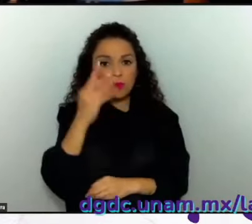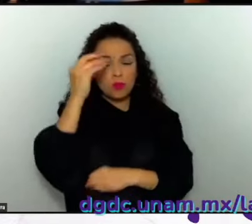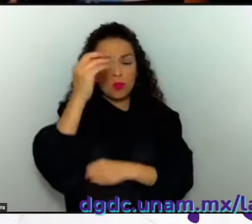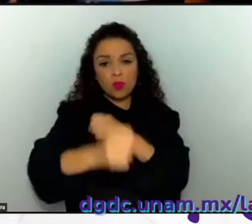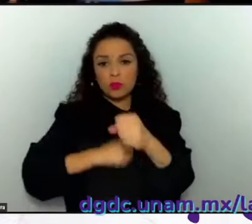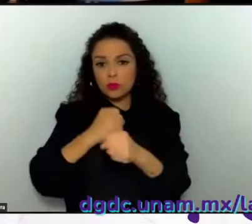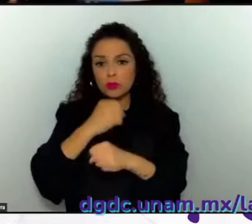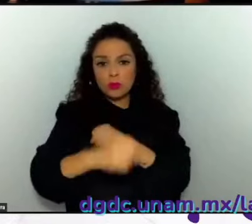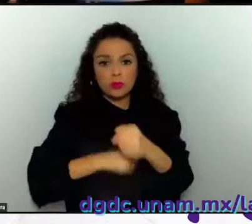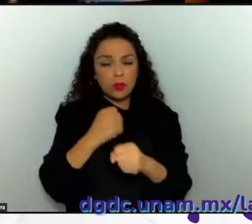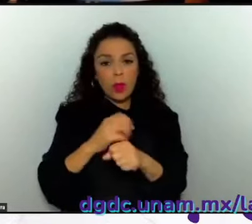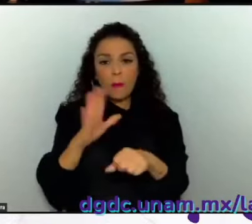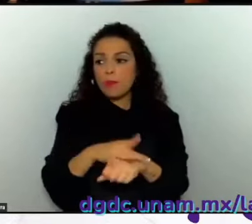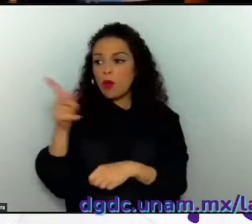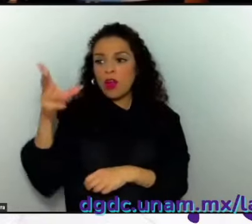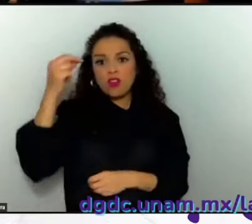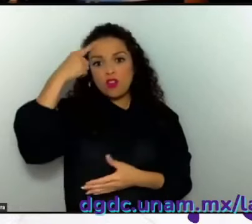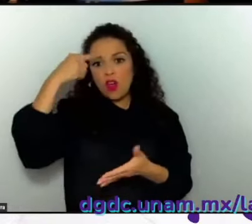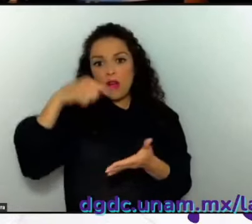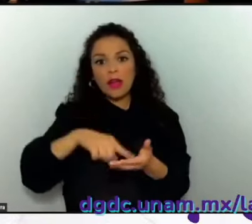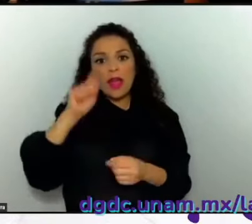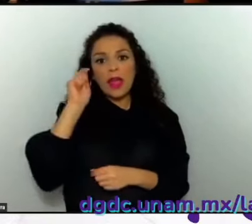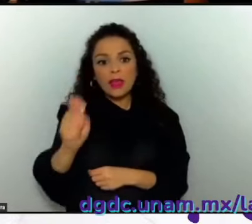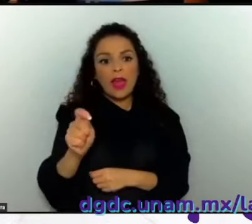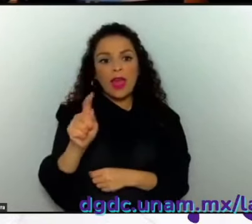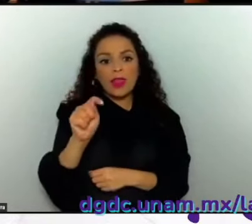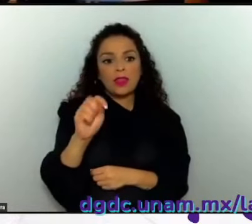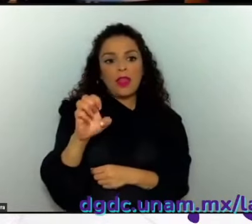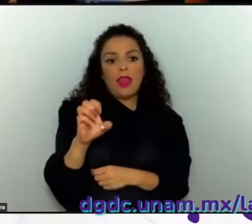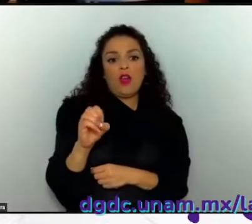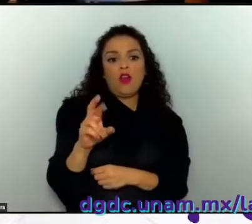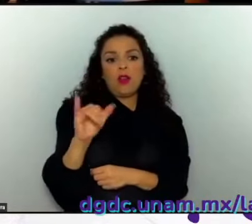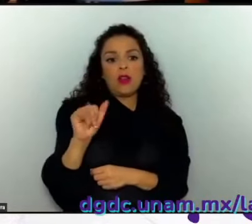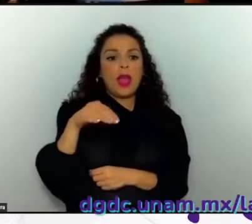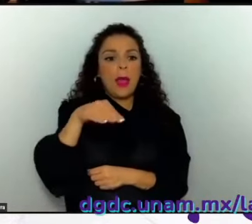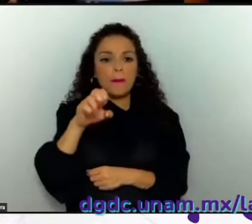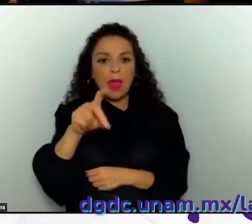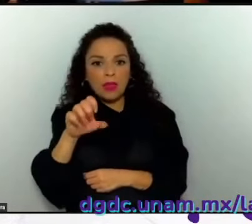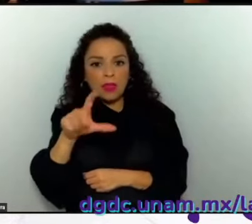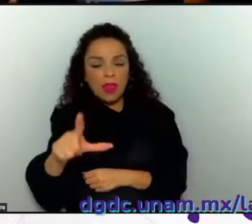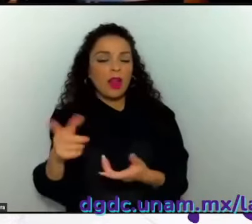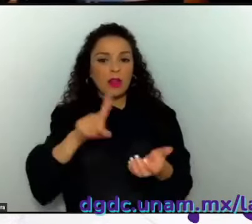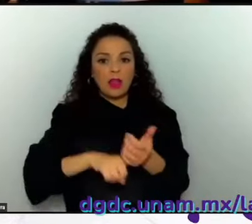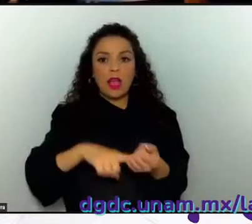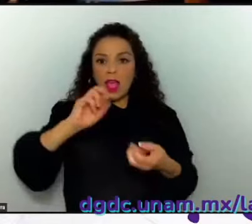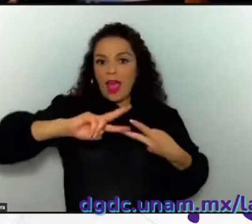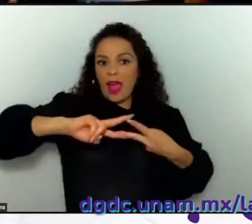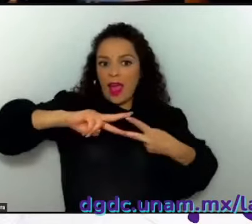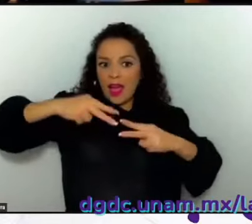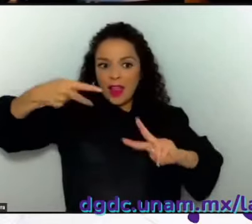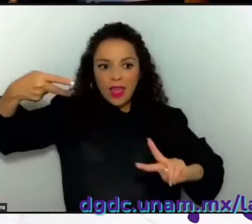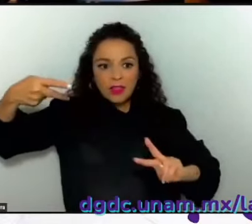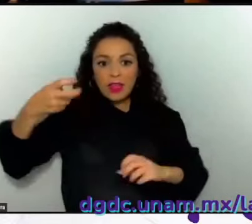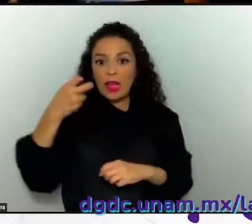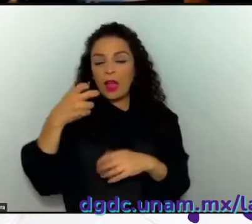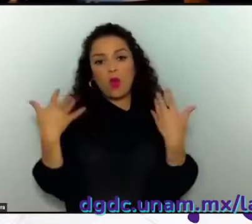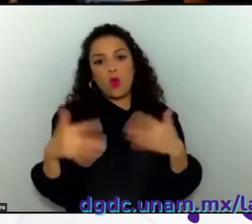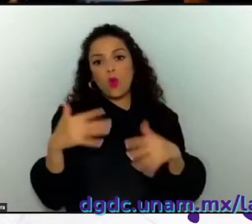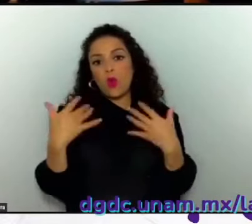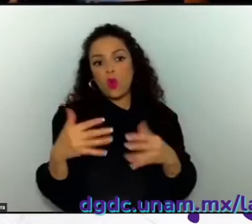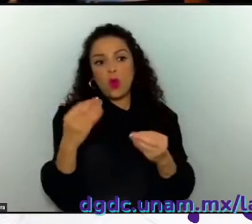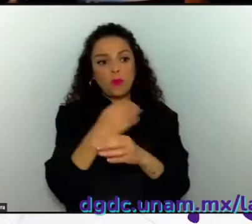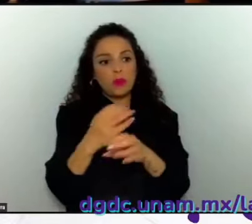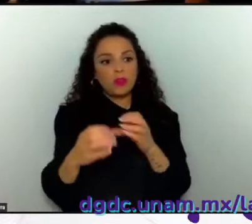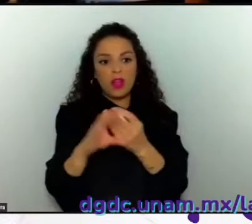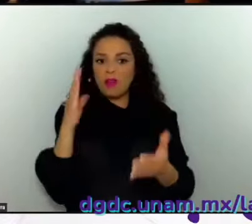teorías de Mendel y en el darwinismo y sobre todo en la genética, ¿no? Y eso detuvo la investigación biológica mucho tiempo. Y también se detuvo durante